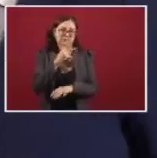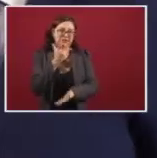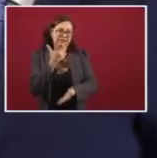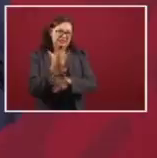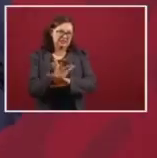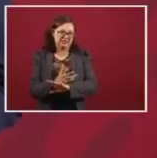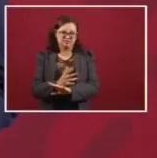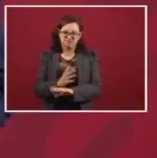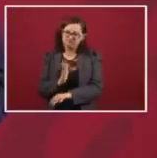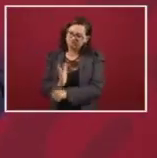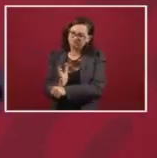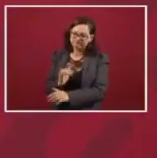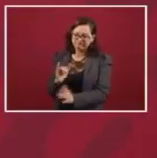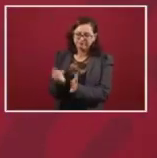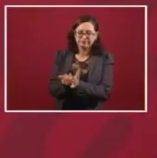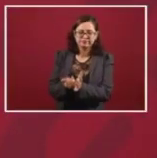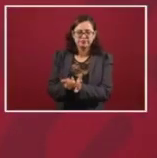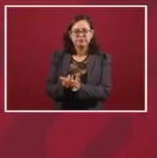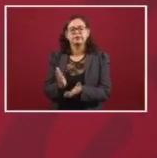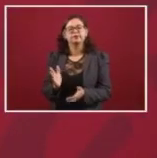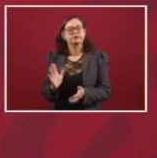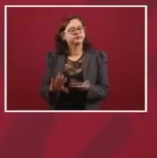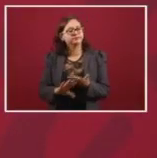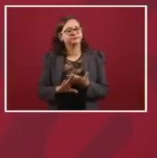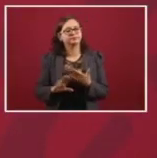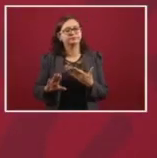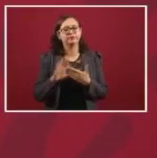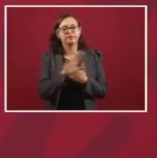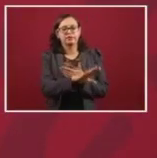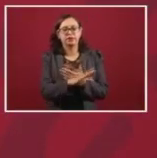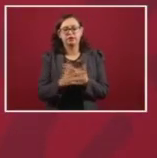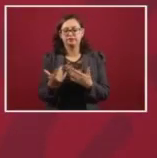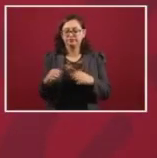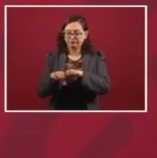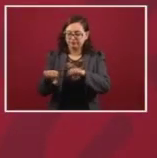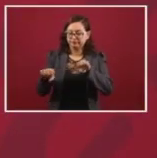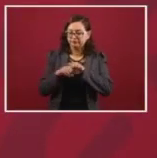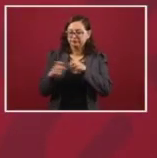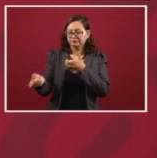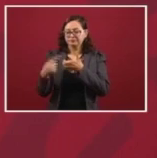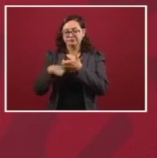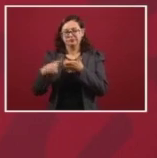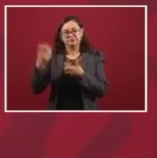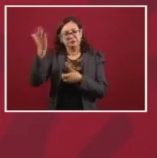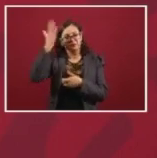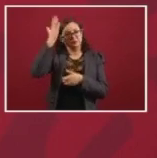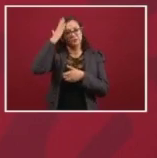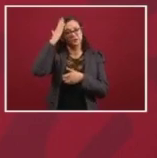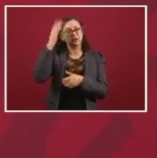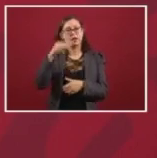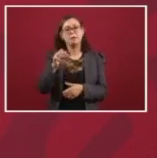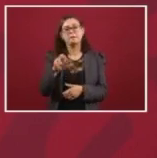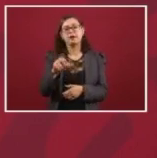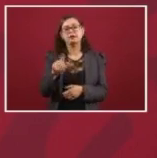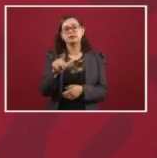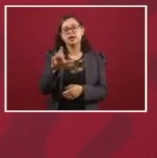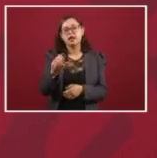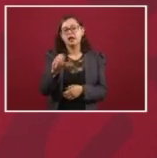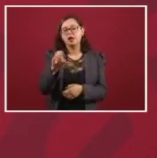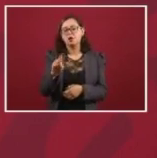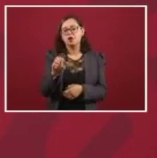aranceles, se integró un equipo que lo coordina Marcelo Ebrard y que tiene